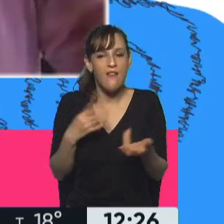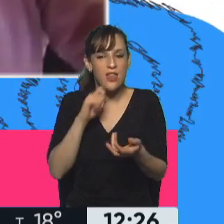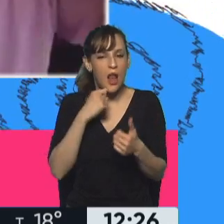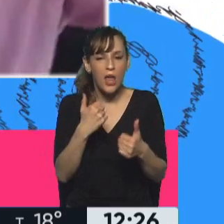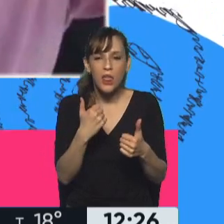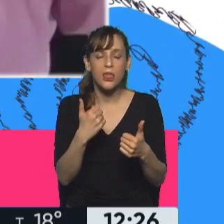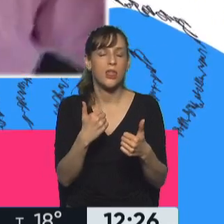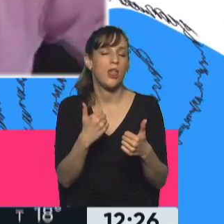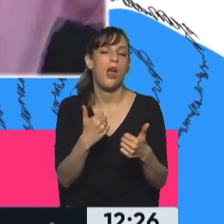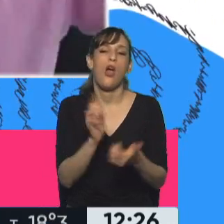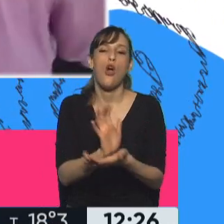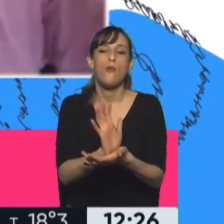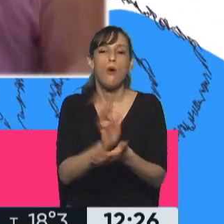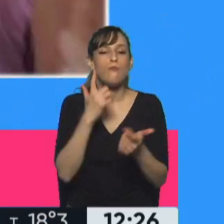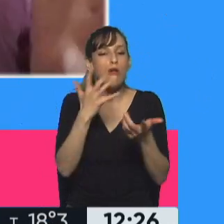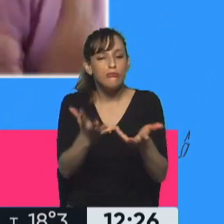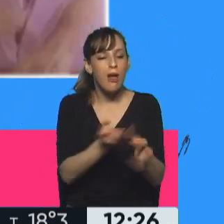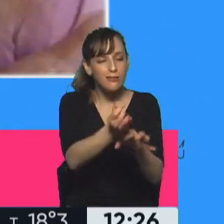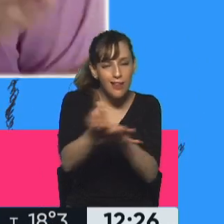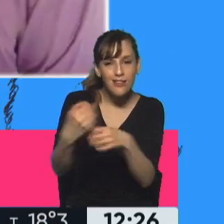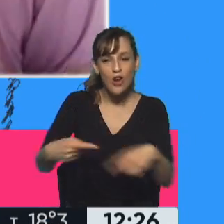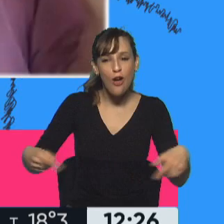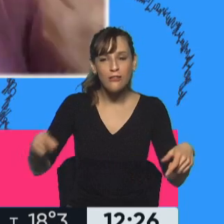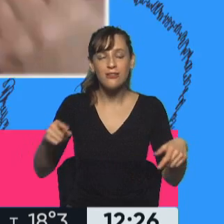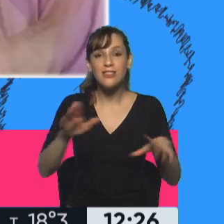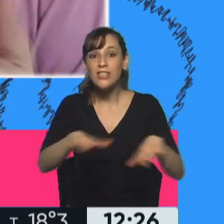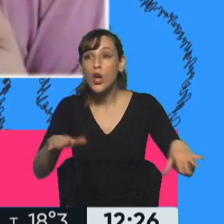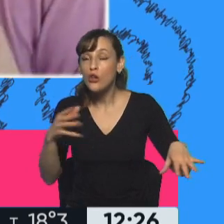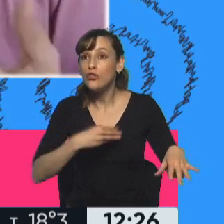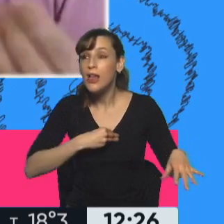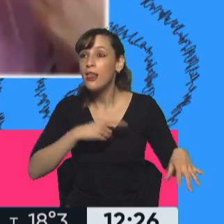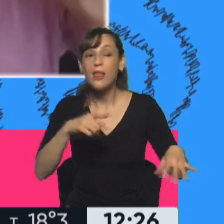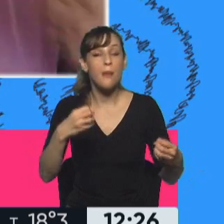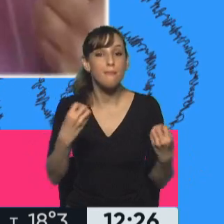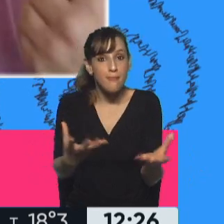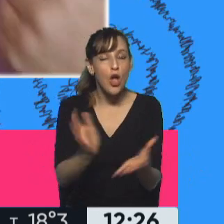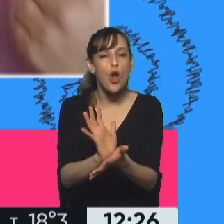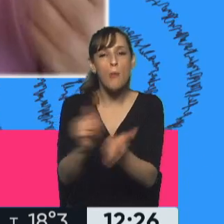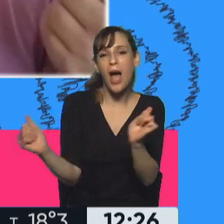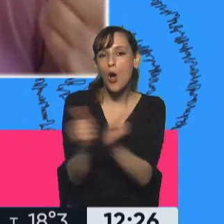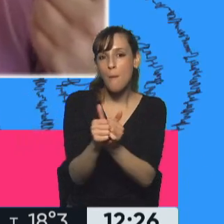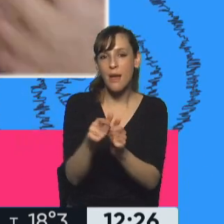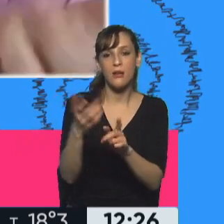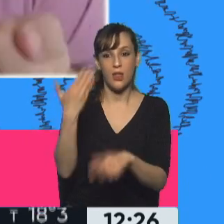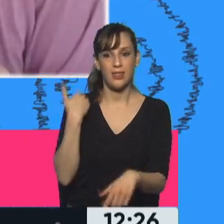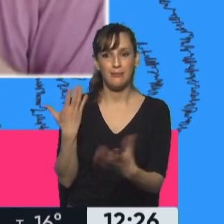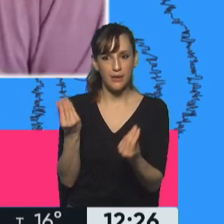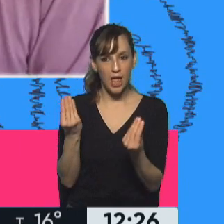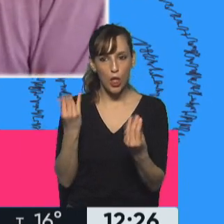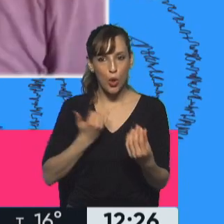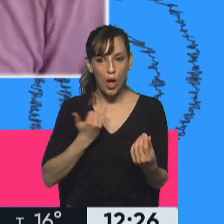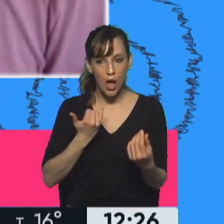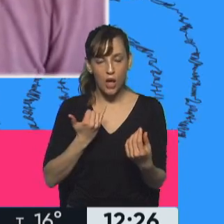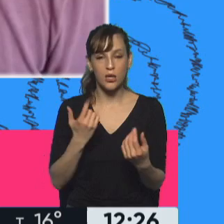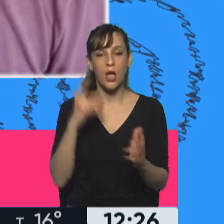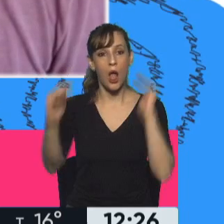un mundo y armarle cositas para que ellos no sientan tanto lo que sentíamos nosotros. Sí. Porque nuestro miedo era muy grande también, y ellos perciben